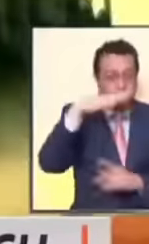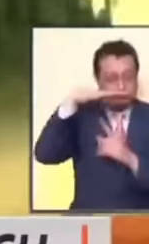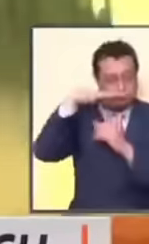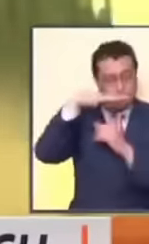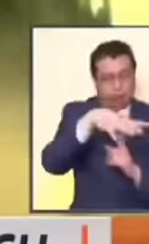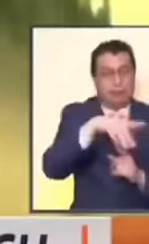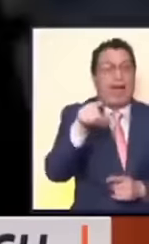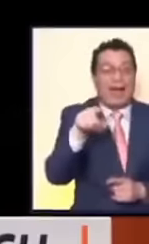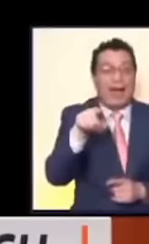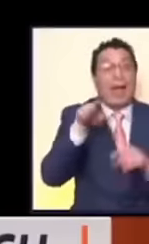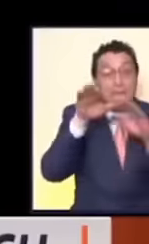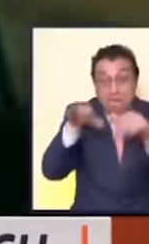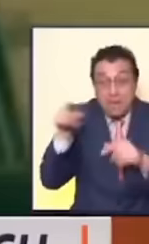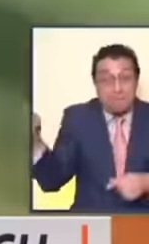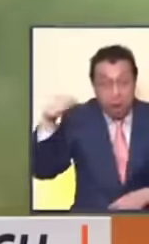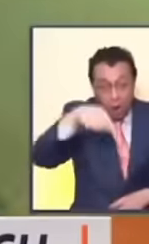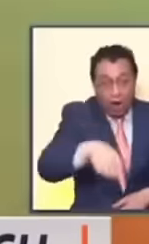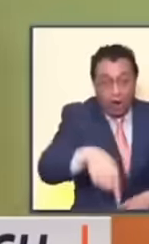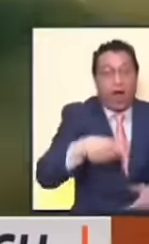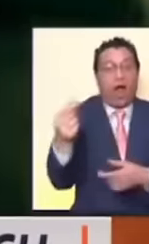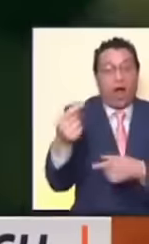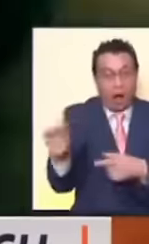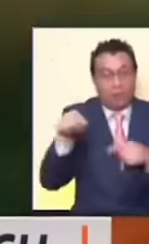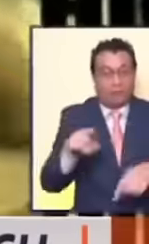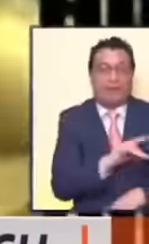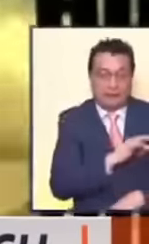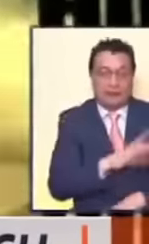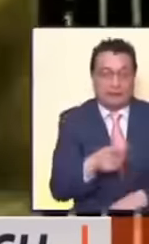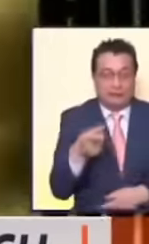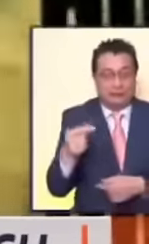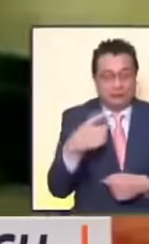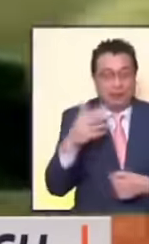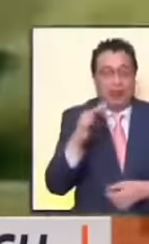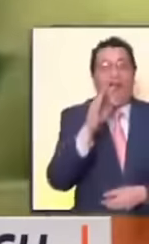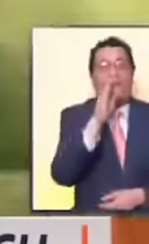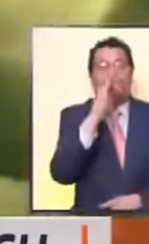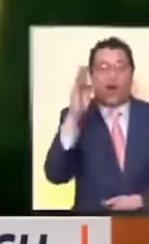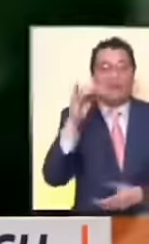Hawk, estos helicópteros de primera línea que ahora forman parte de la Fuerza Aérea de Chile.